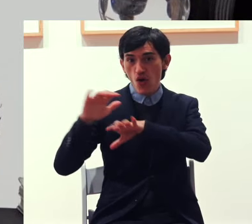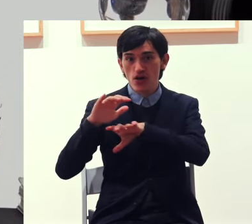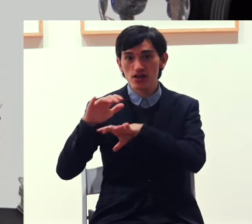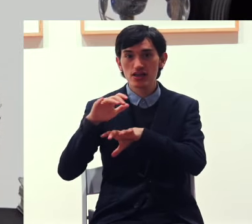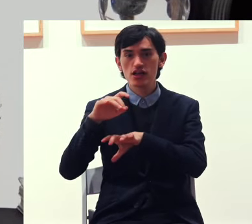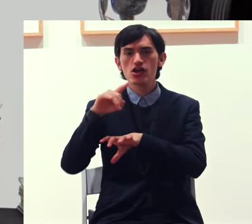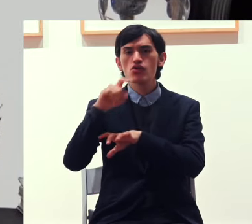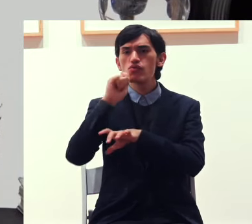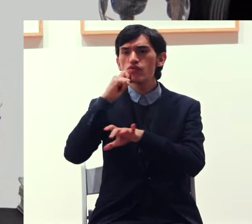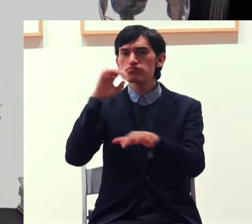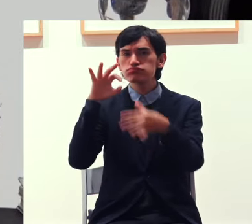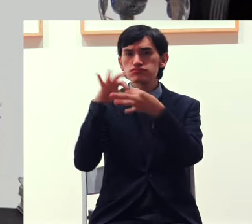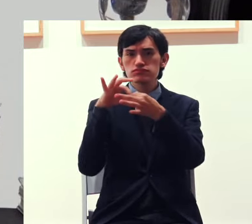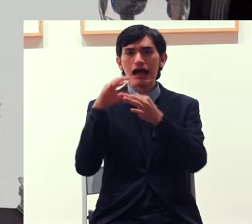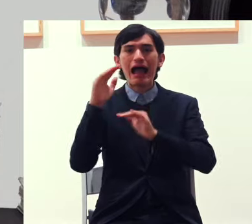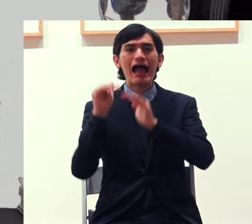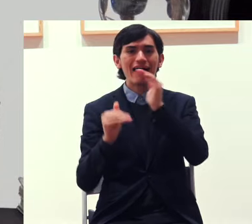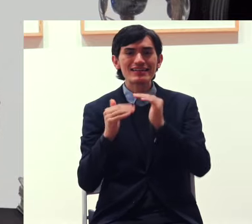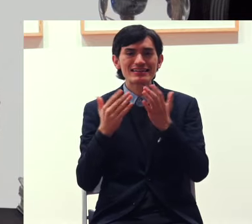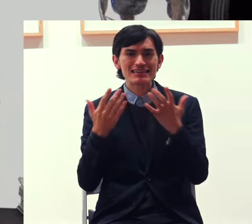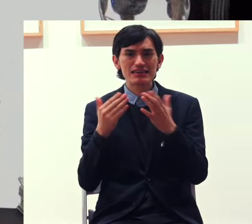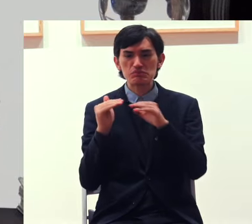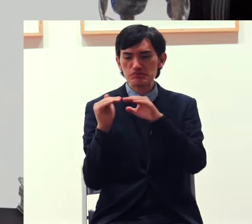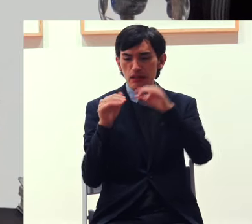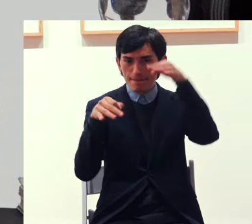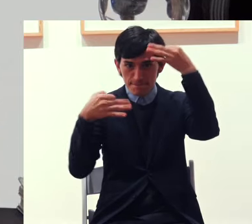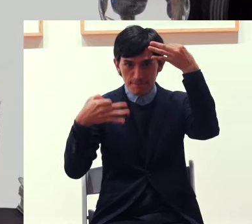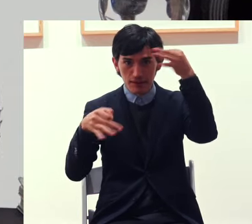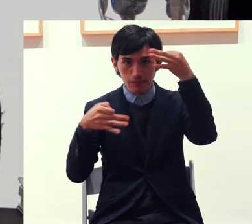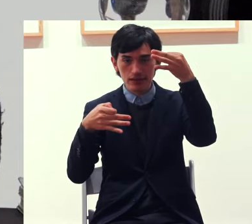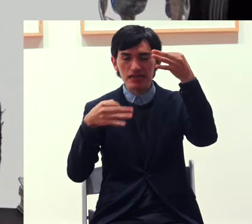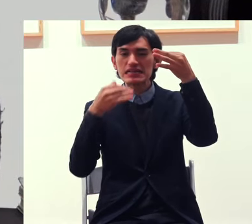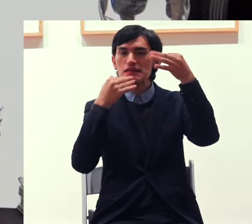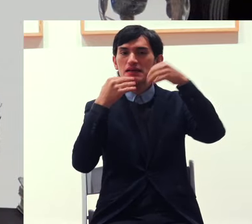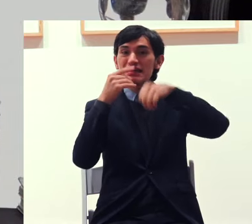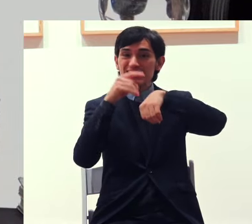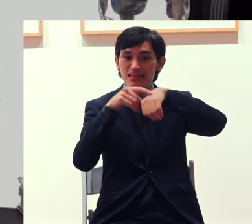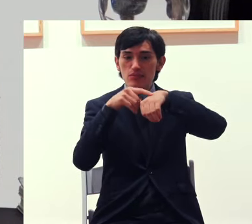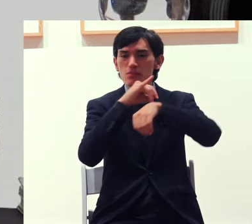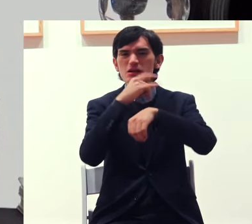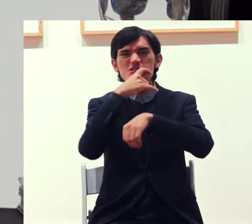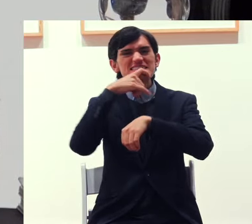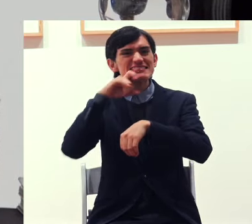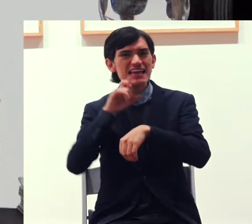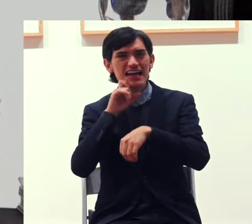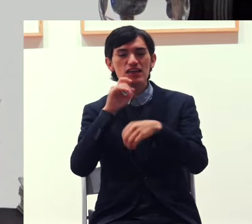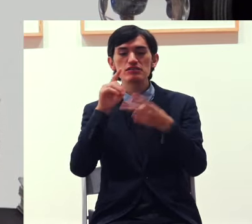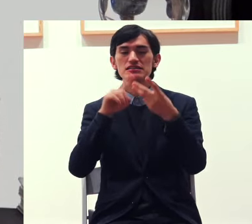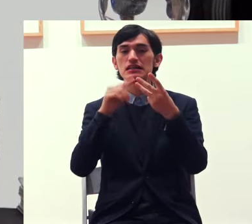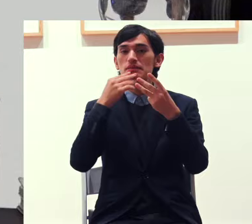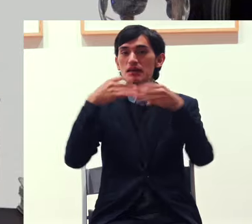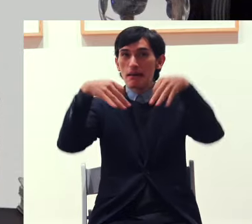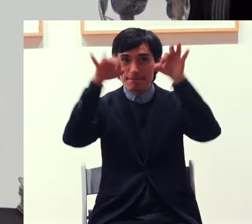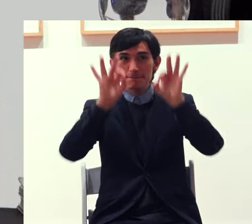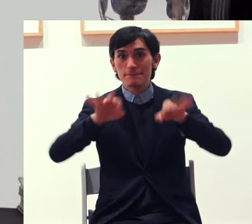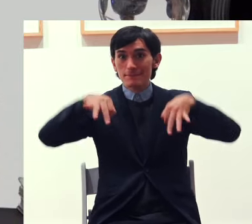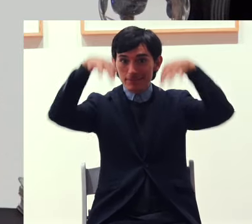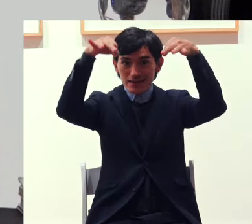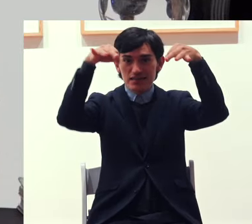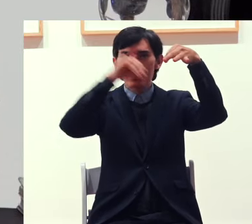las incisiones está asociado a un taco, a un tamaño de papel, a un tiempo de secado de la tinta, a